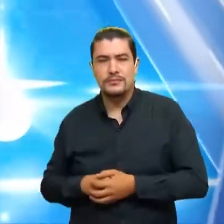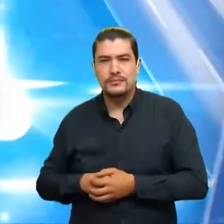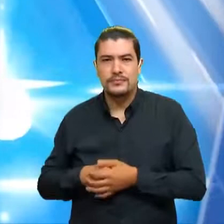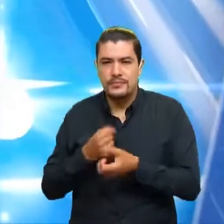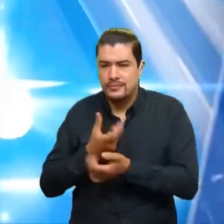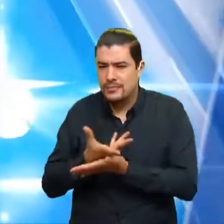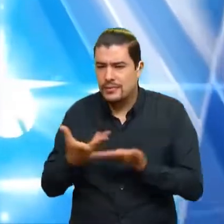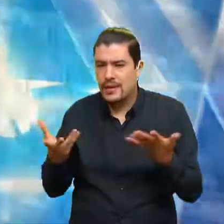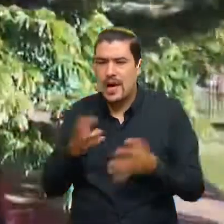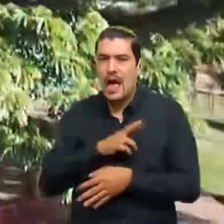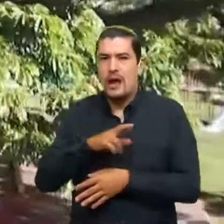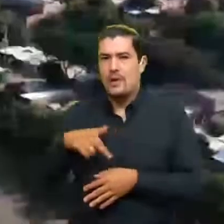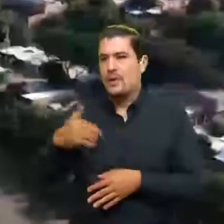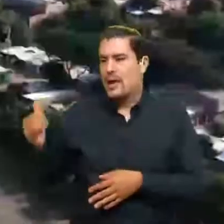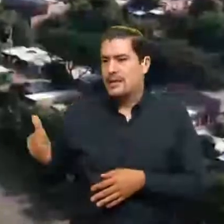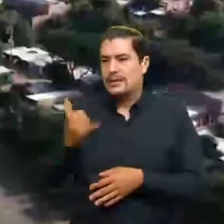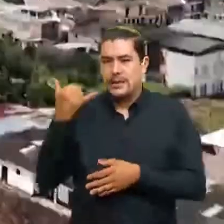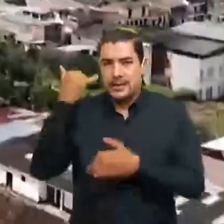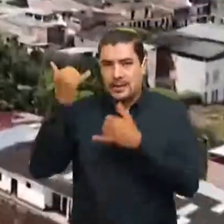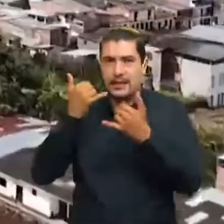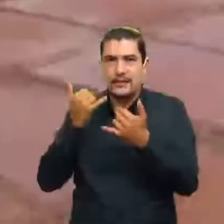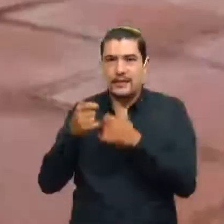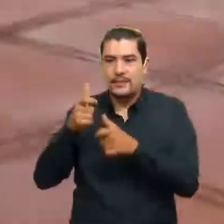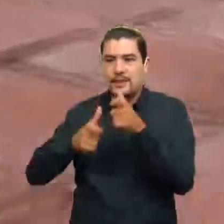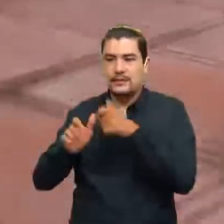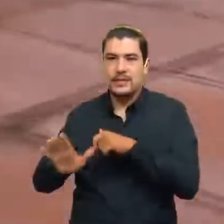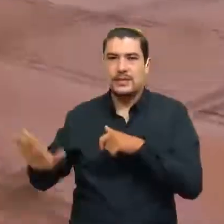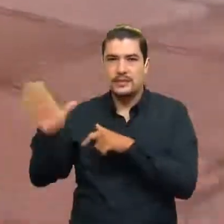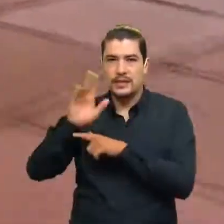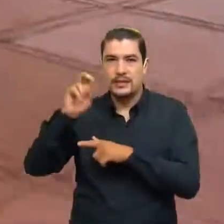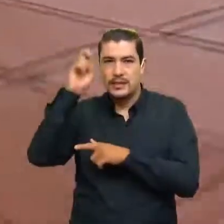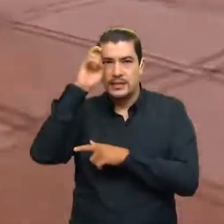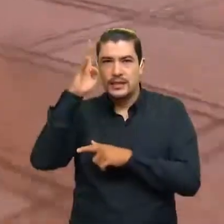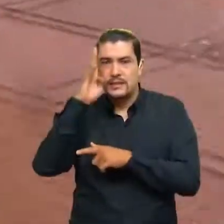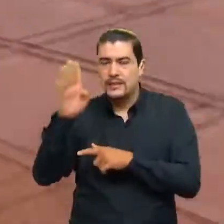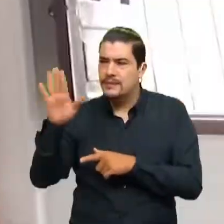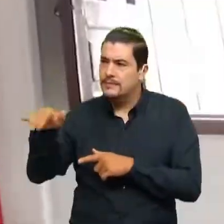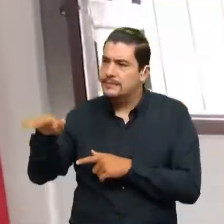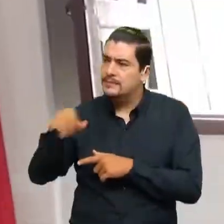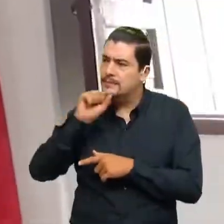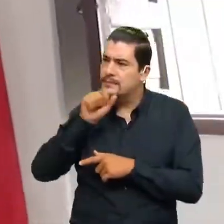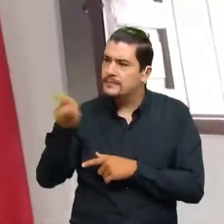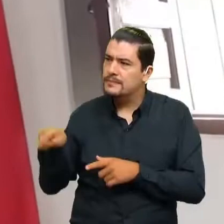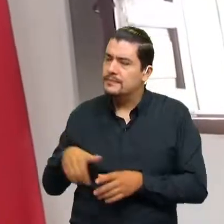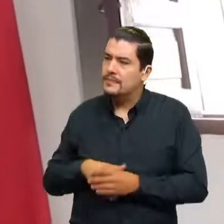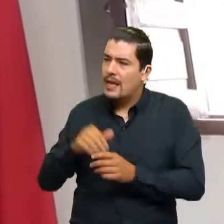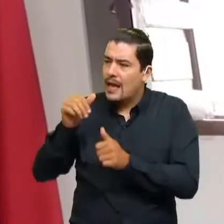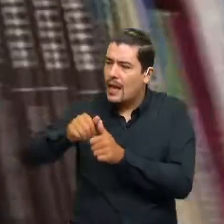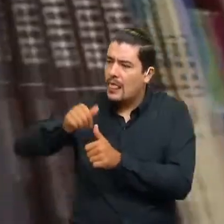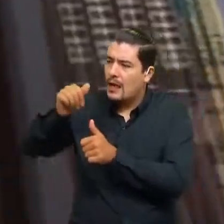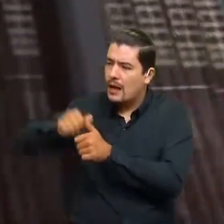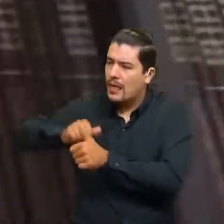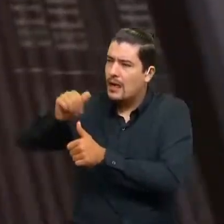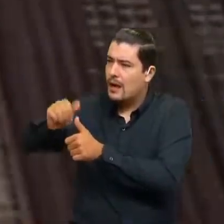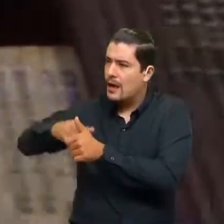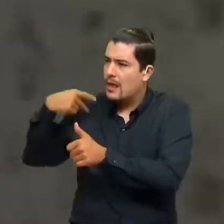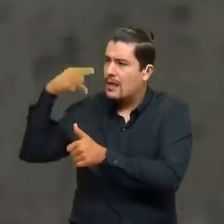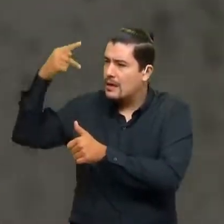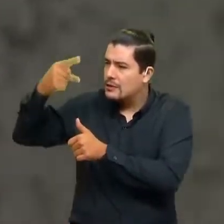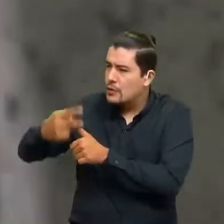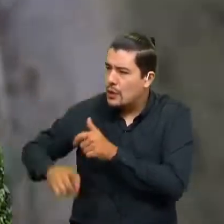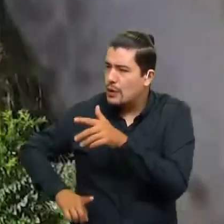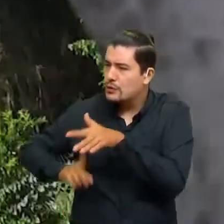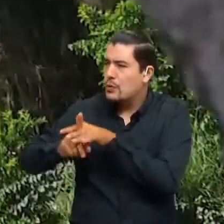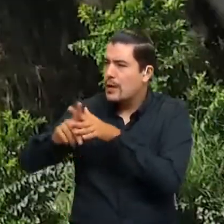que nos identifica a los norte santandereanos. Diego, en cada historia también surgen como esos mitos,